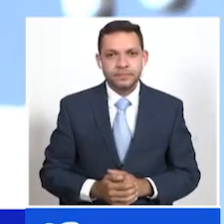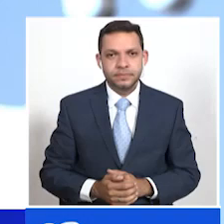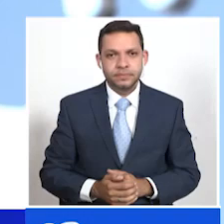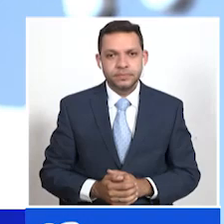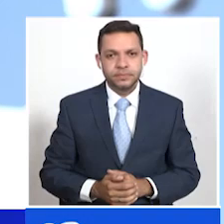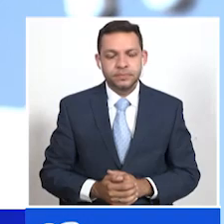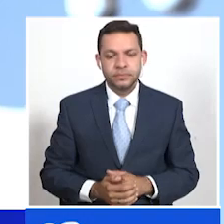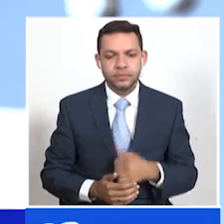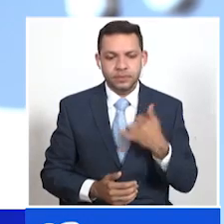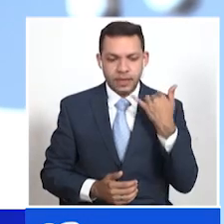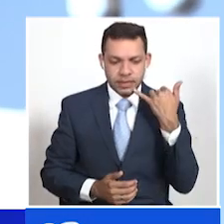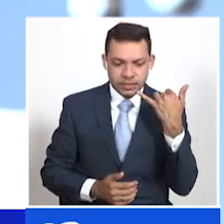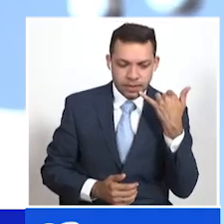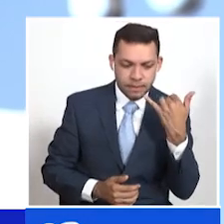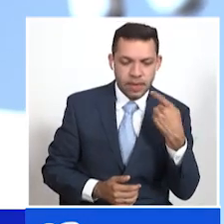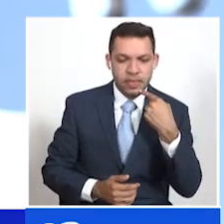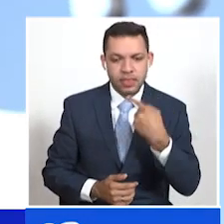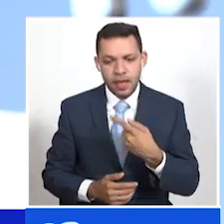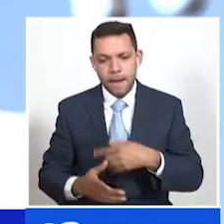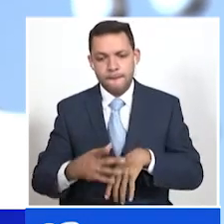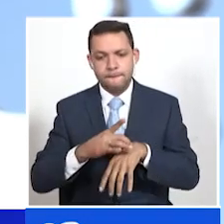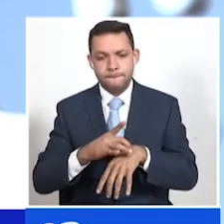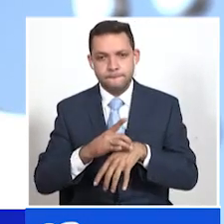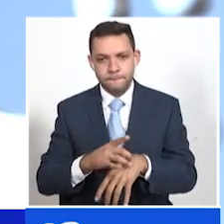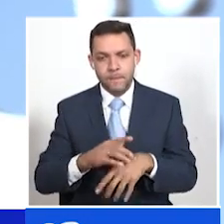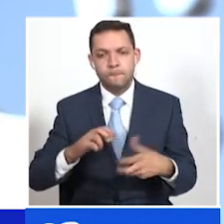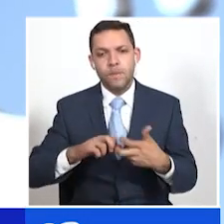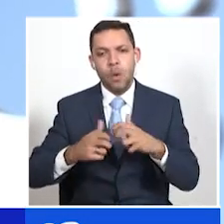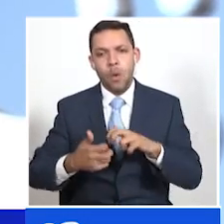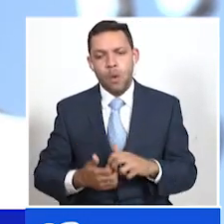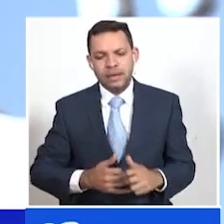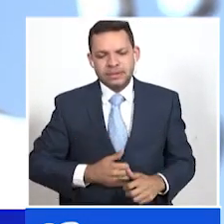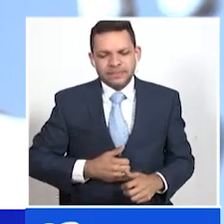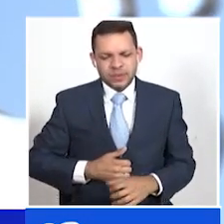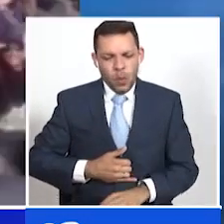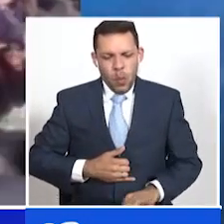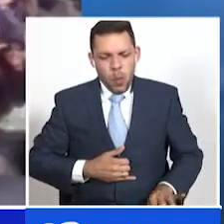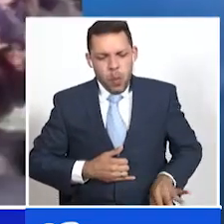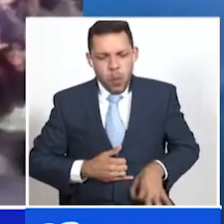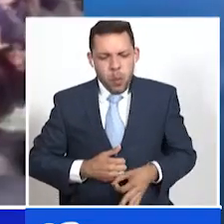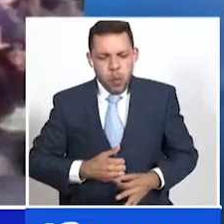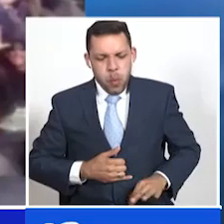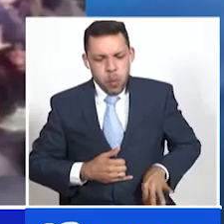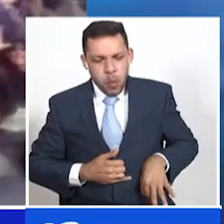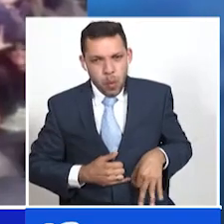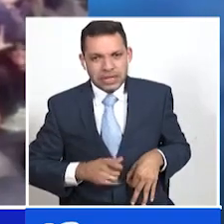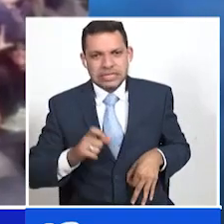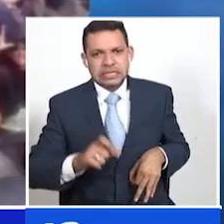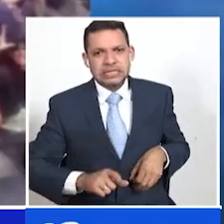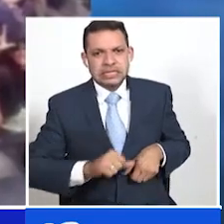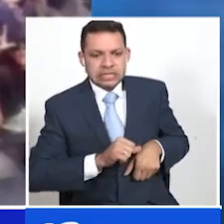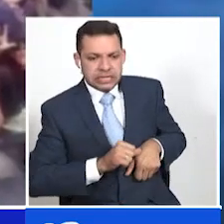Un cólico que le dio, que una malrotación en el intestino, lo operaron y